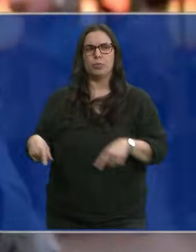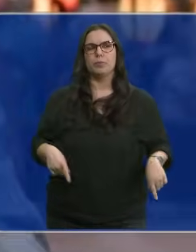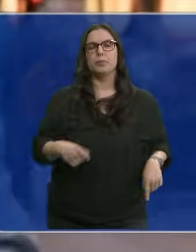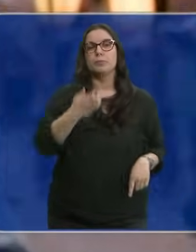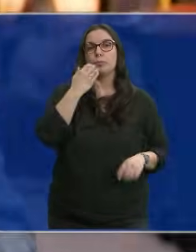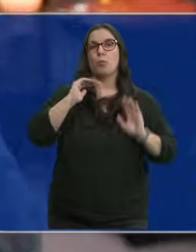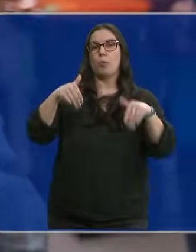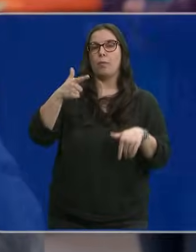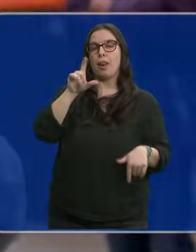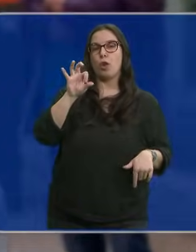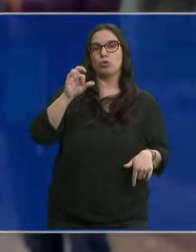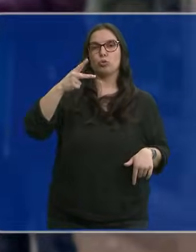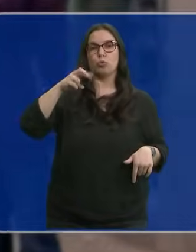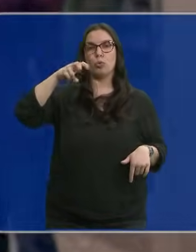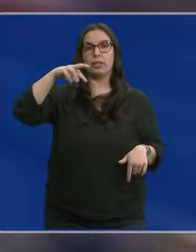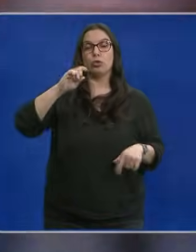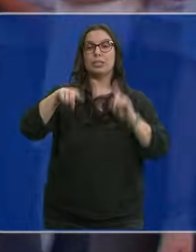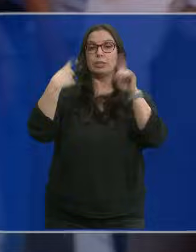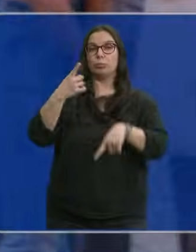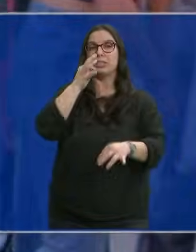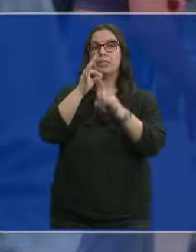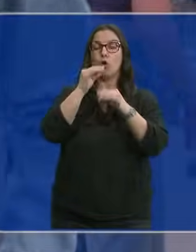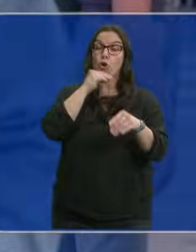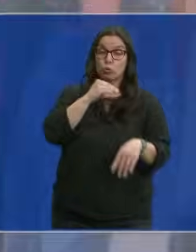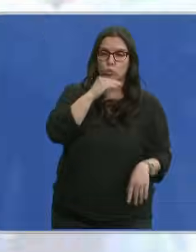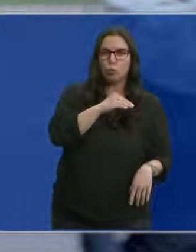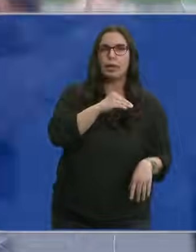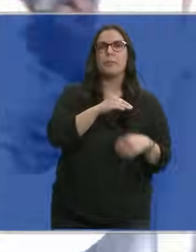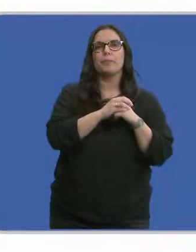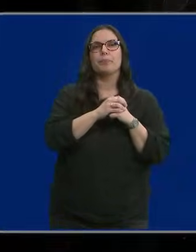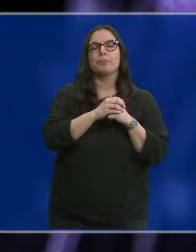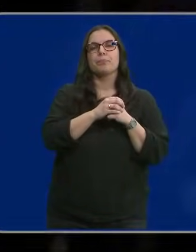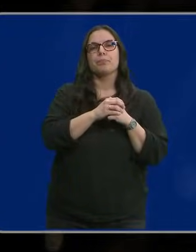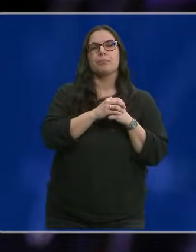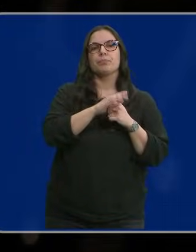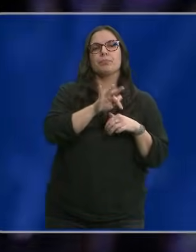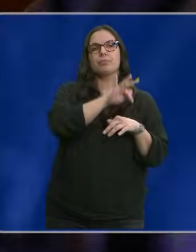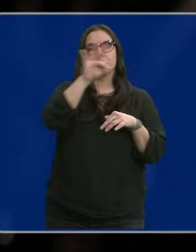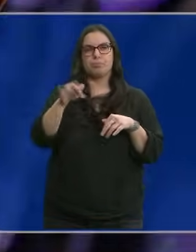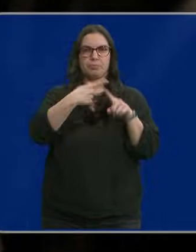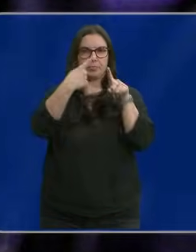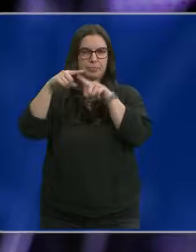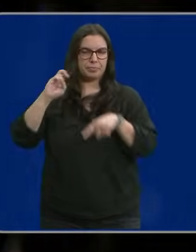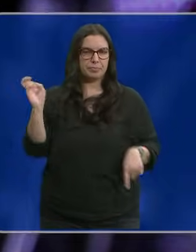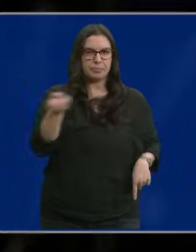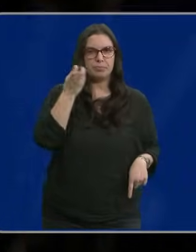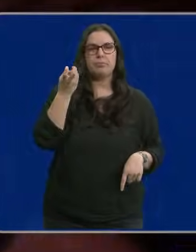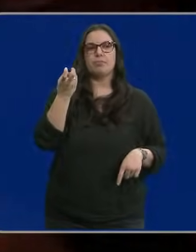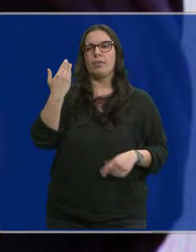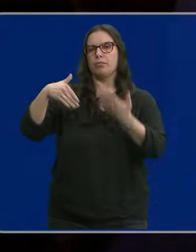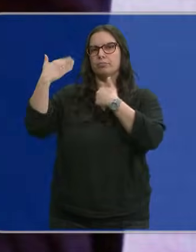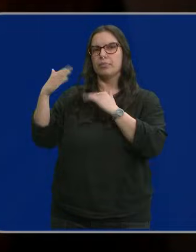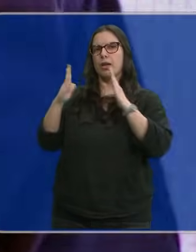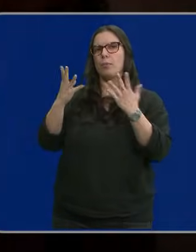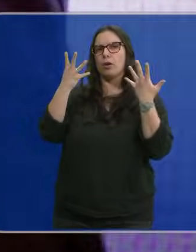de Los Chunguitos. Ya en octubre llegará la noche indie con los locales Salto Base que darán paso a Sexy Cebras. Un viaje a los